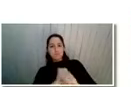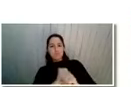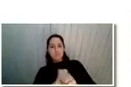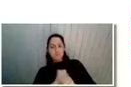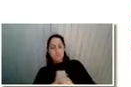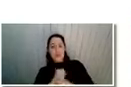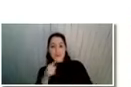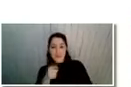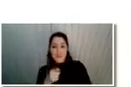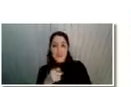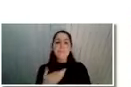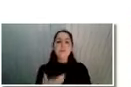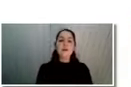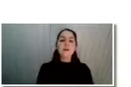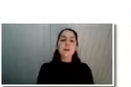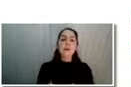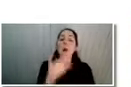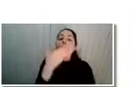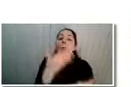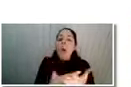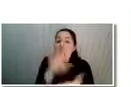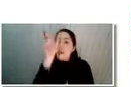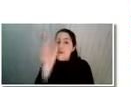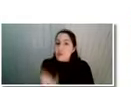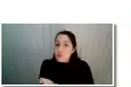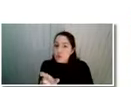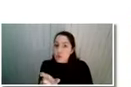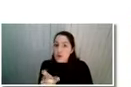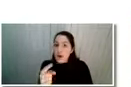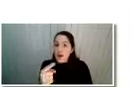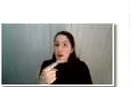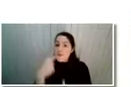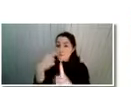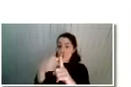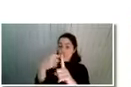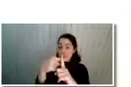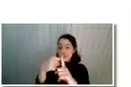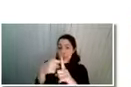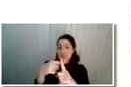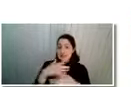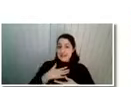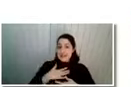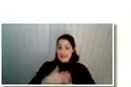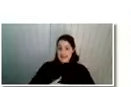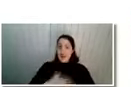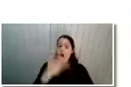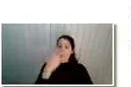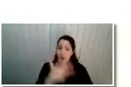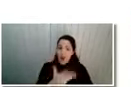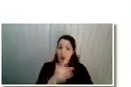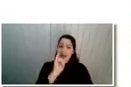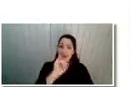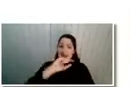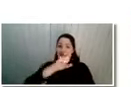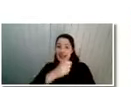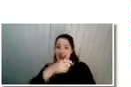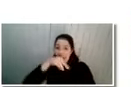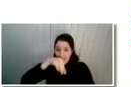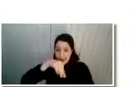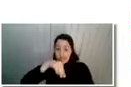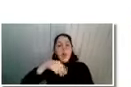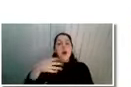cuando una persona es positiva para el IgG-IgM, no necesariamente